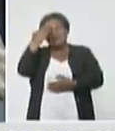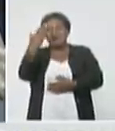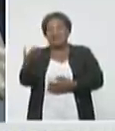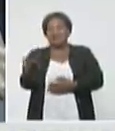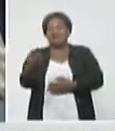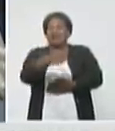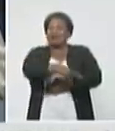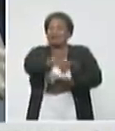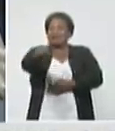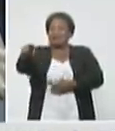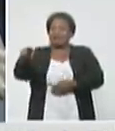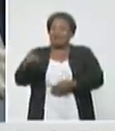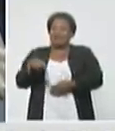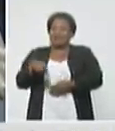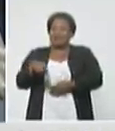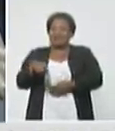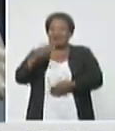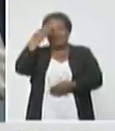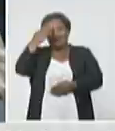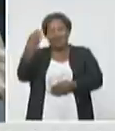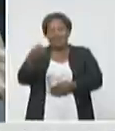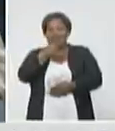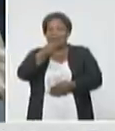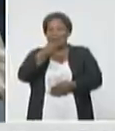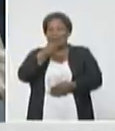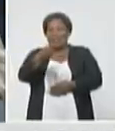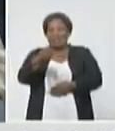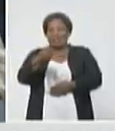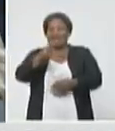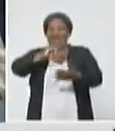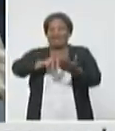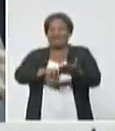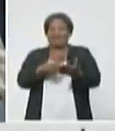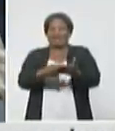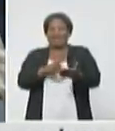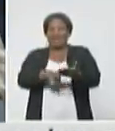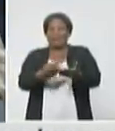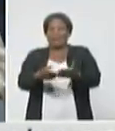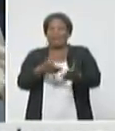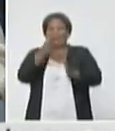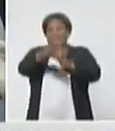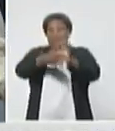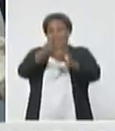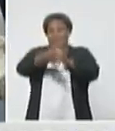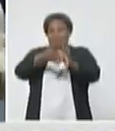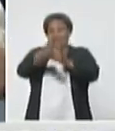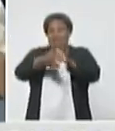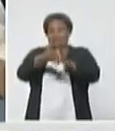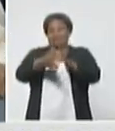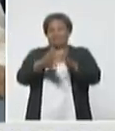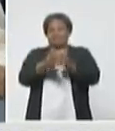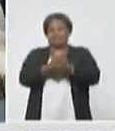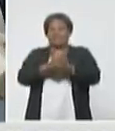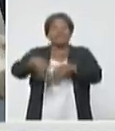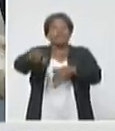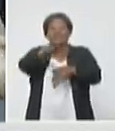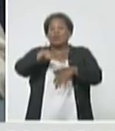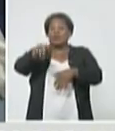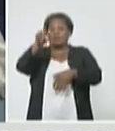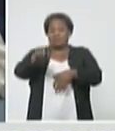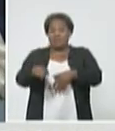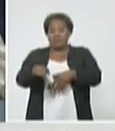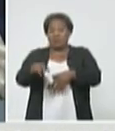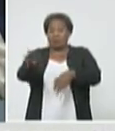ustedes, gracias a Gisela, a la compañera del lenguaje de señas y a todas las personas que nos siguen en